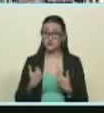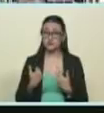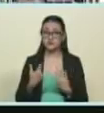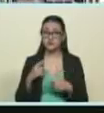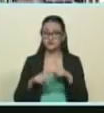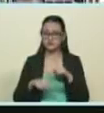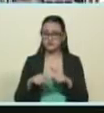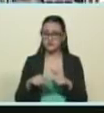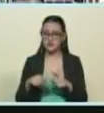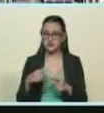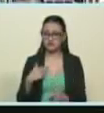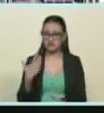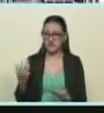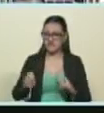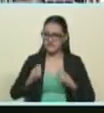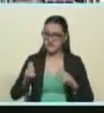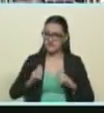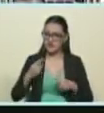estas cosas.